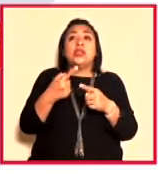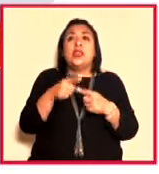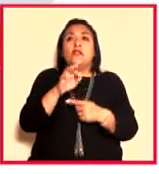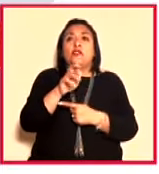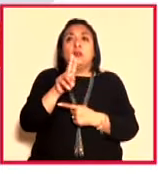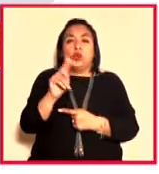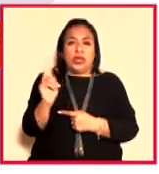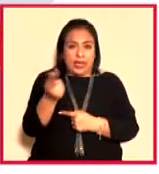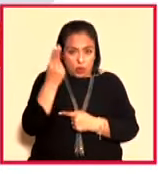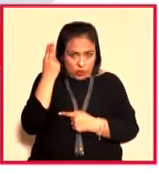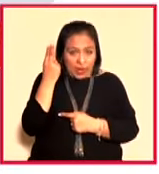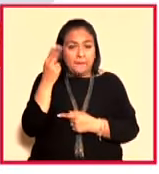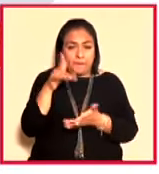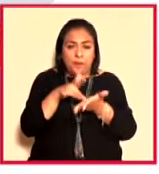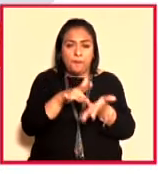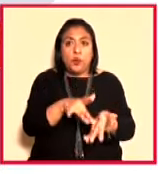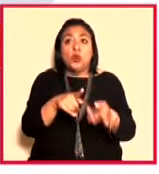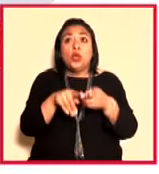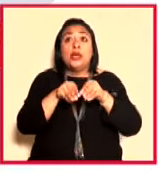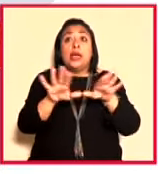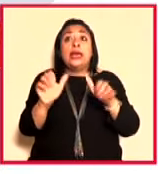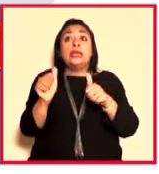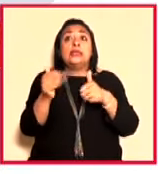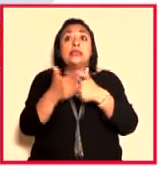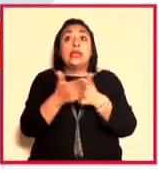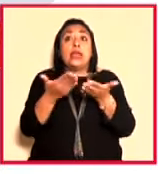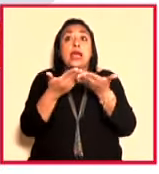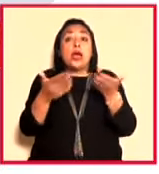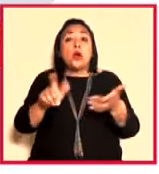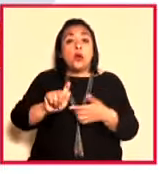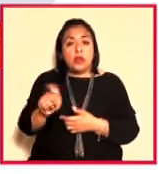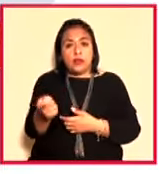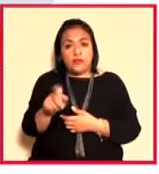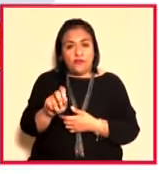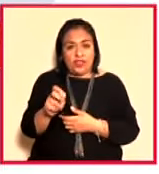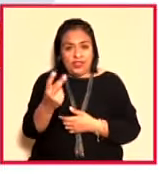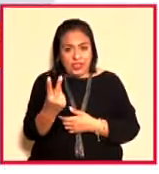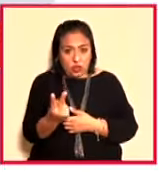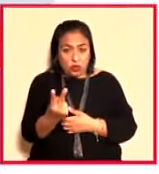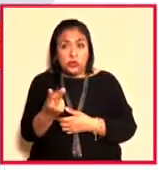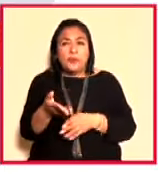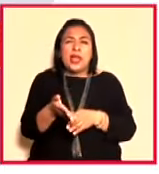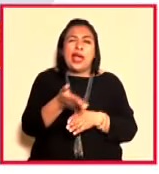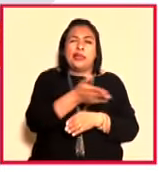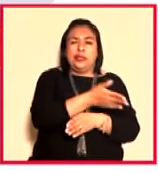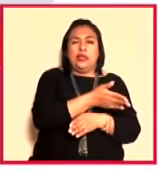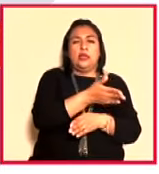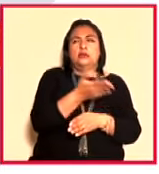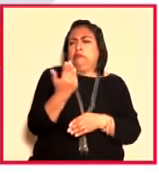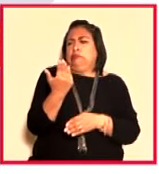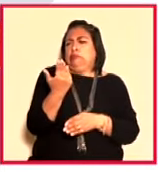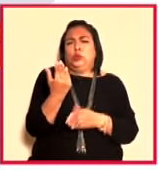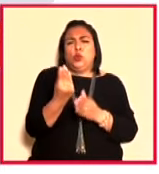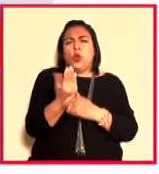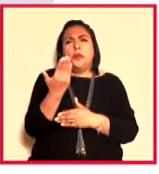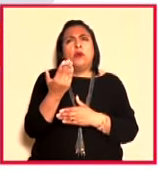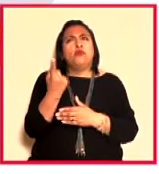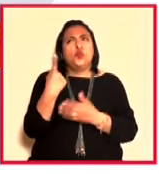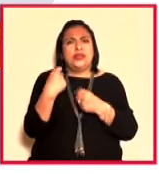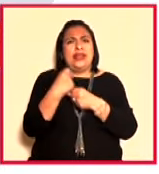UNAM y que se estrena ahora en Canal 22. Tuvo su estreno, es un documental muy reciente, se estrenó el año